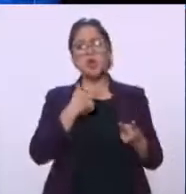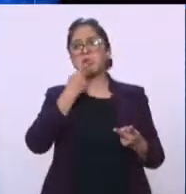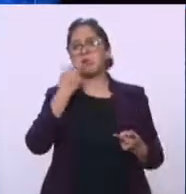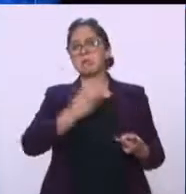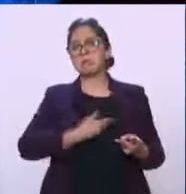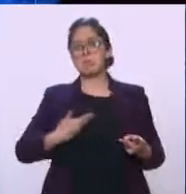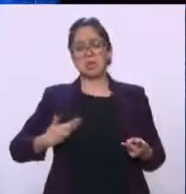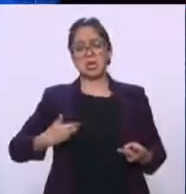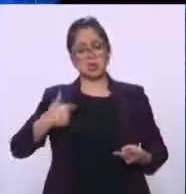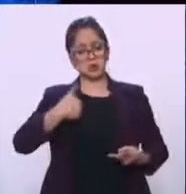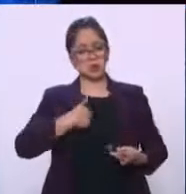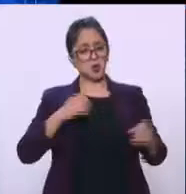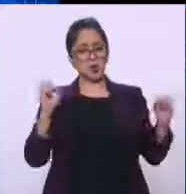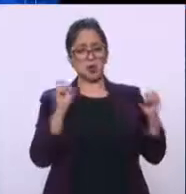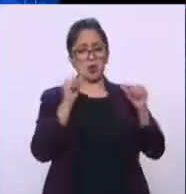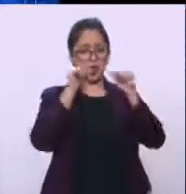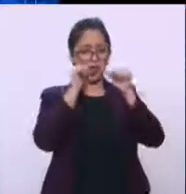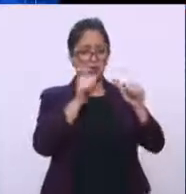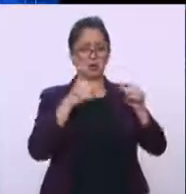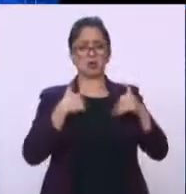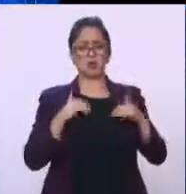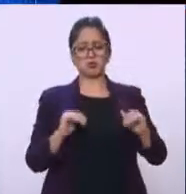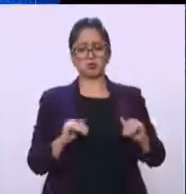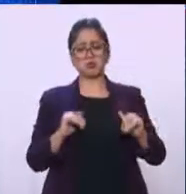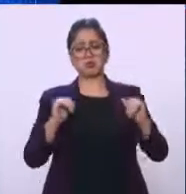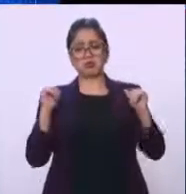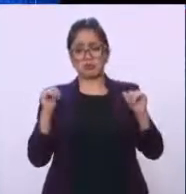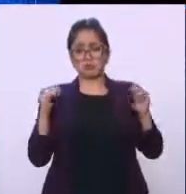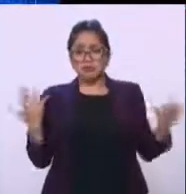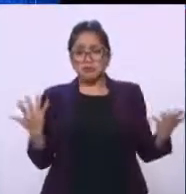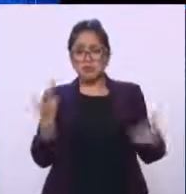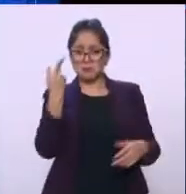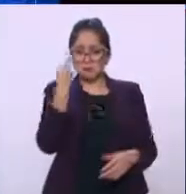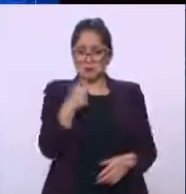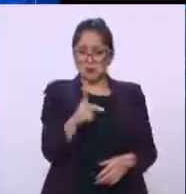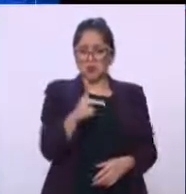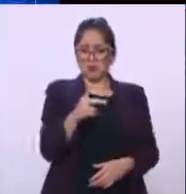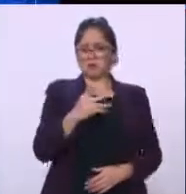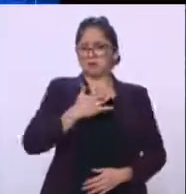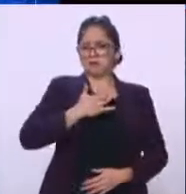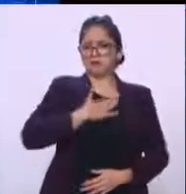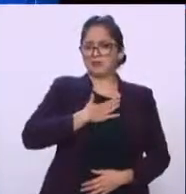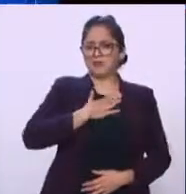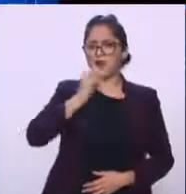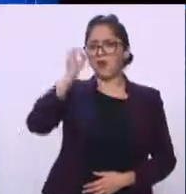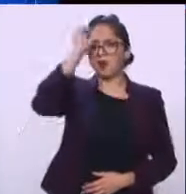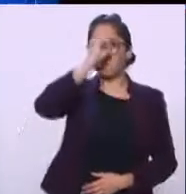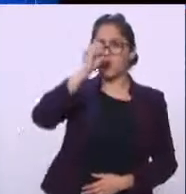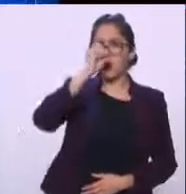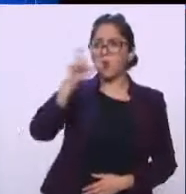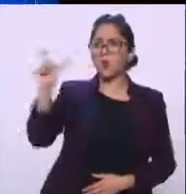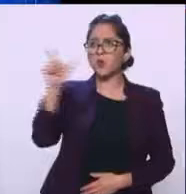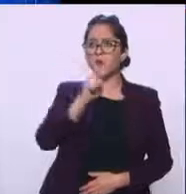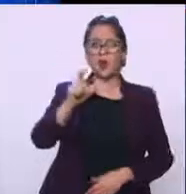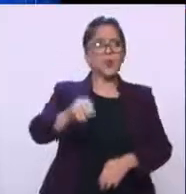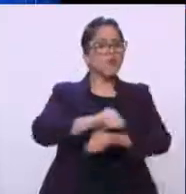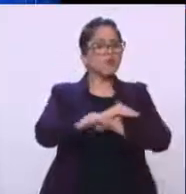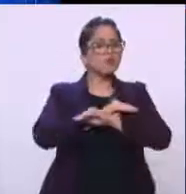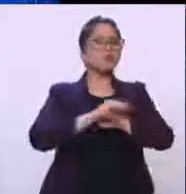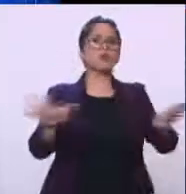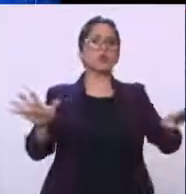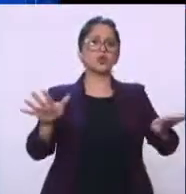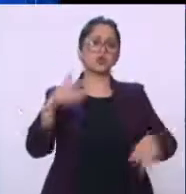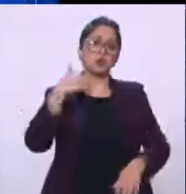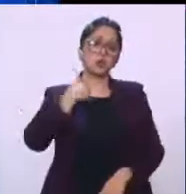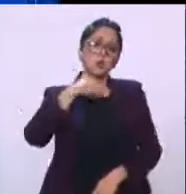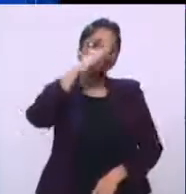que jurídicamente sigue su curso y sin embargo, desde mi punto de vista, una vez que se conozca todo, la gente debería de decidir si